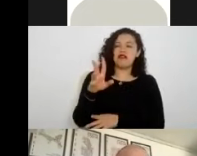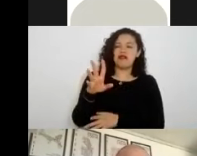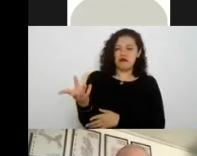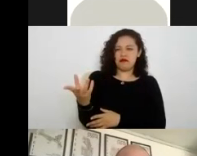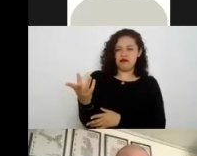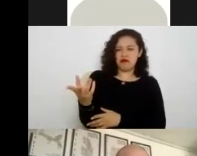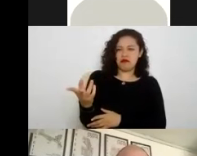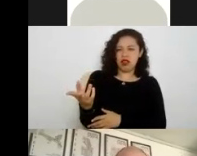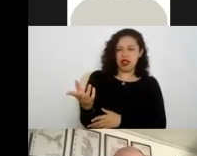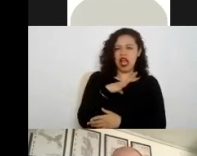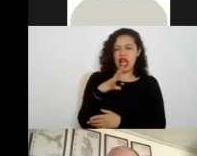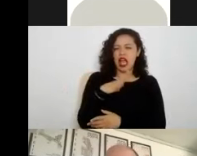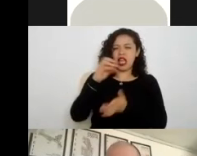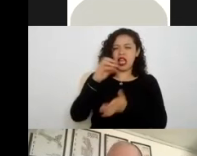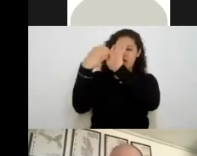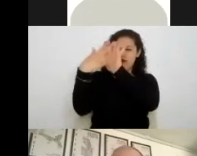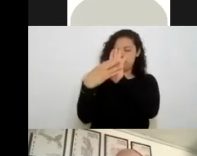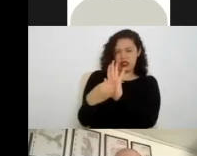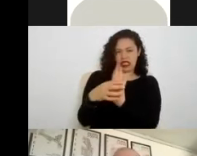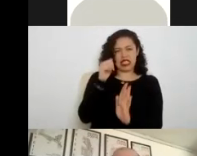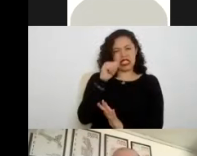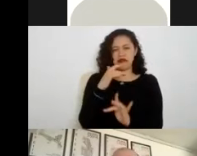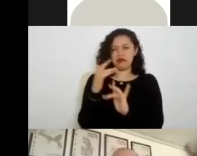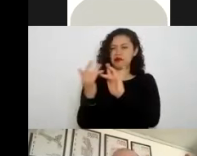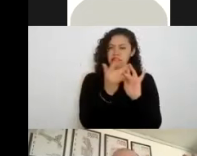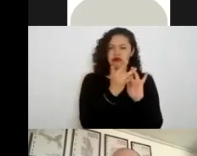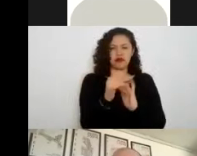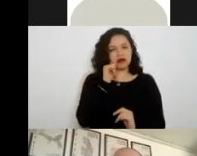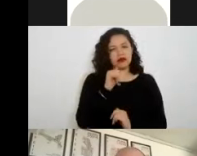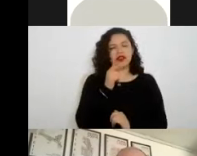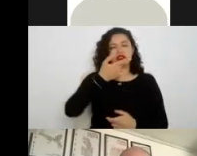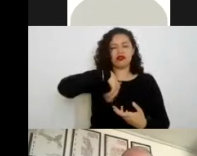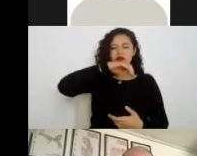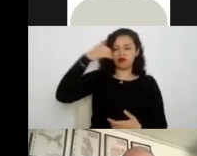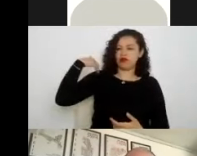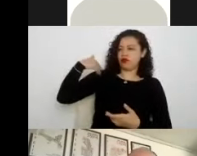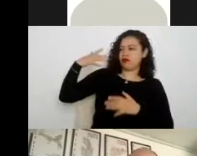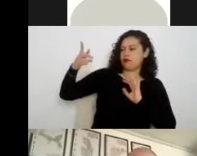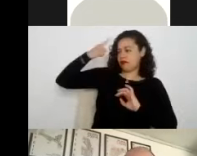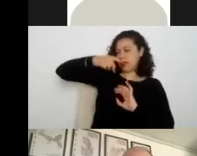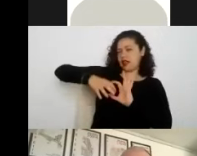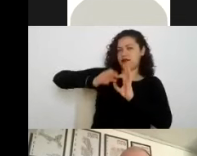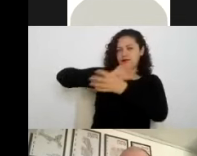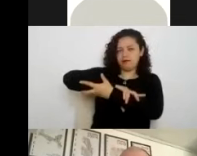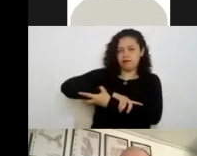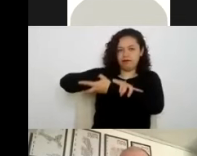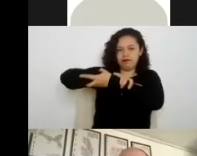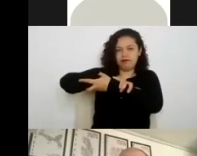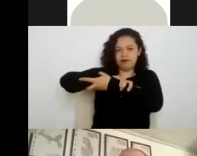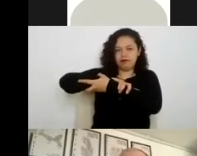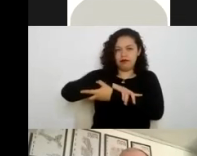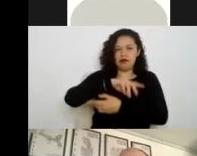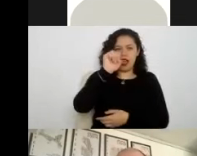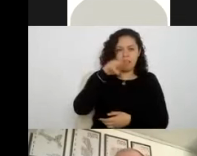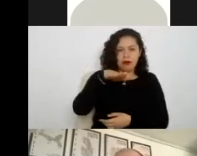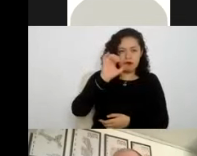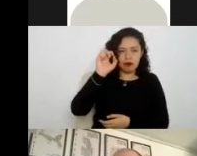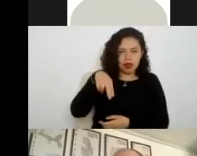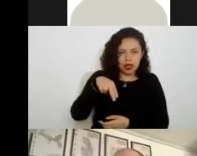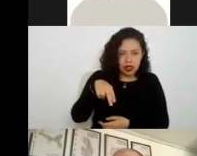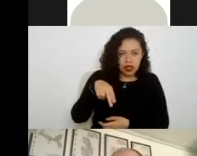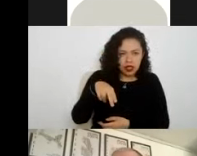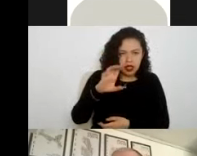haciendo publicidad en ese sentido en redes sociales. Y ellos nos buscaron para generar una alianza que hicimos con Amanc y que